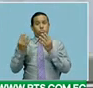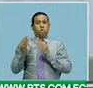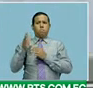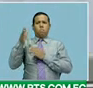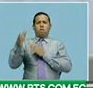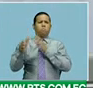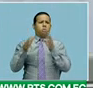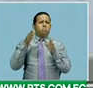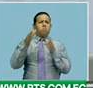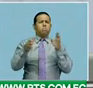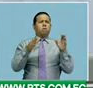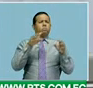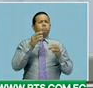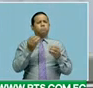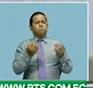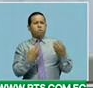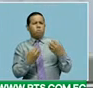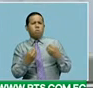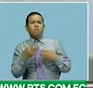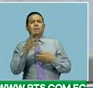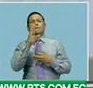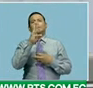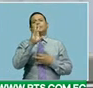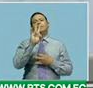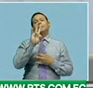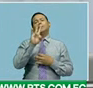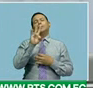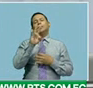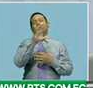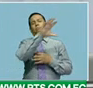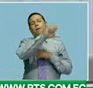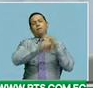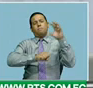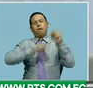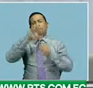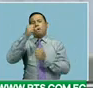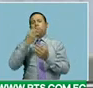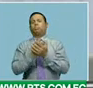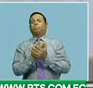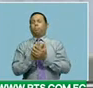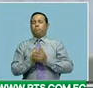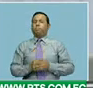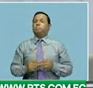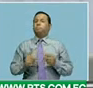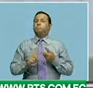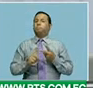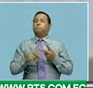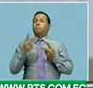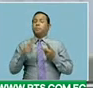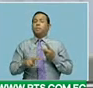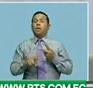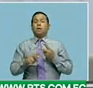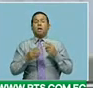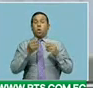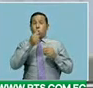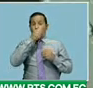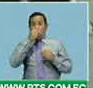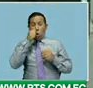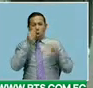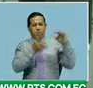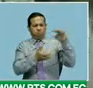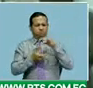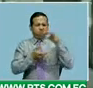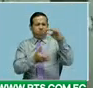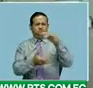reportó 67 detenidos involucrados con el tráfico de estupefacientes. Se logró sacar del mercado 2 toneladas de drogas.